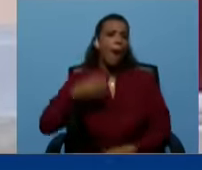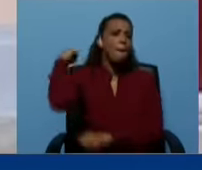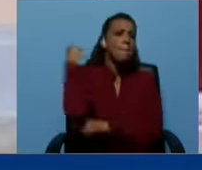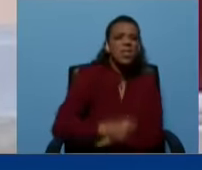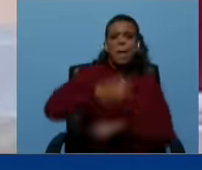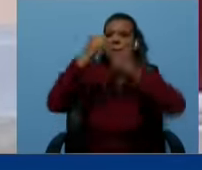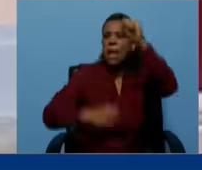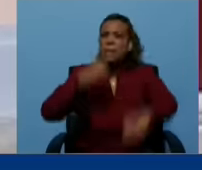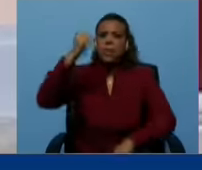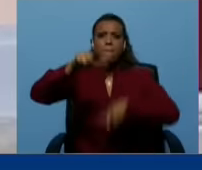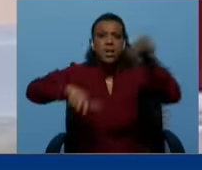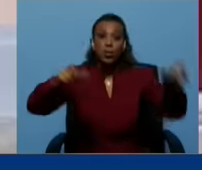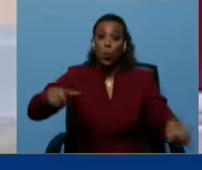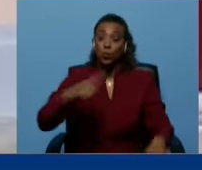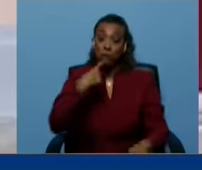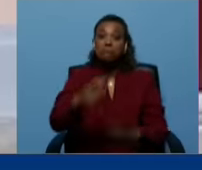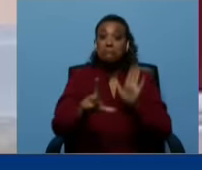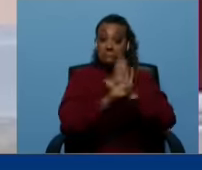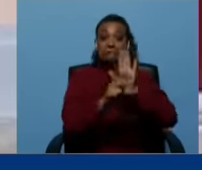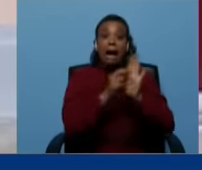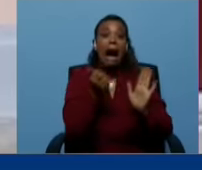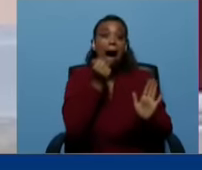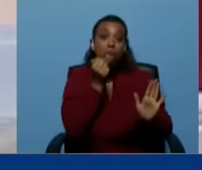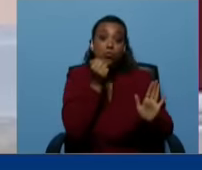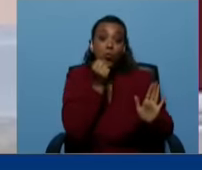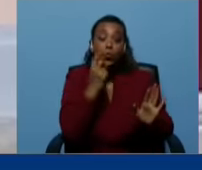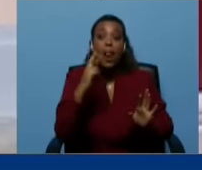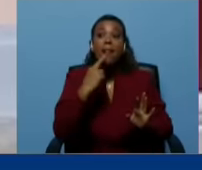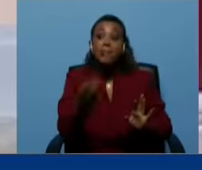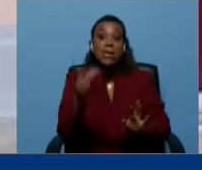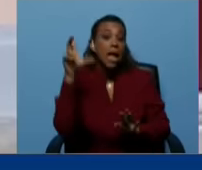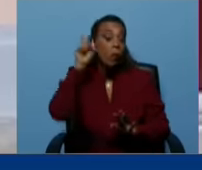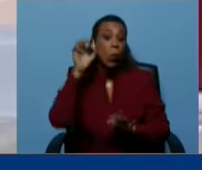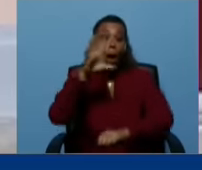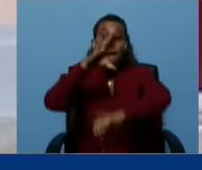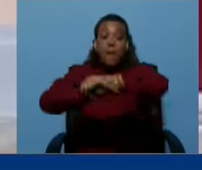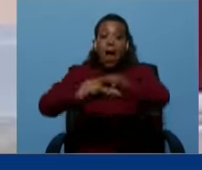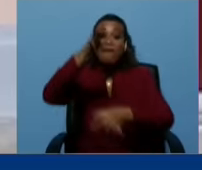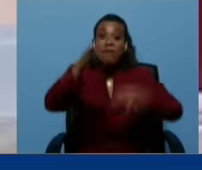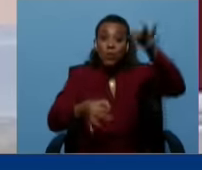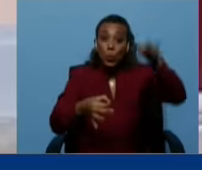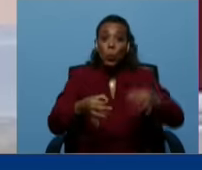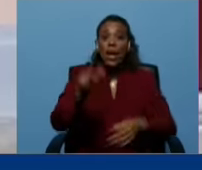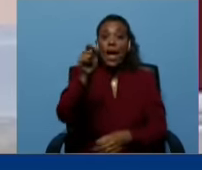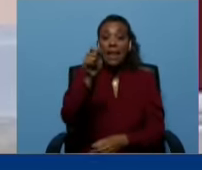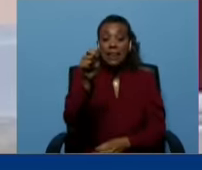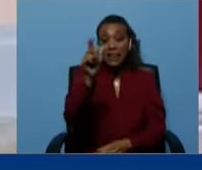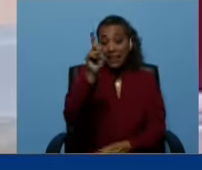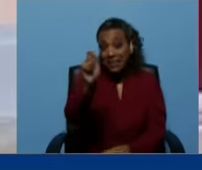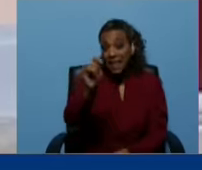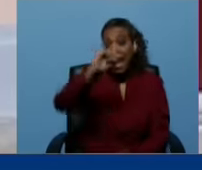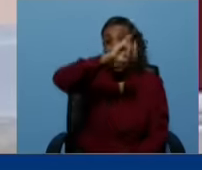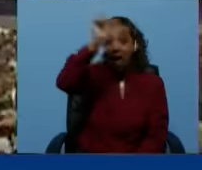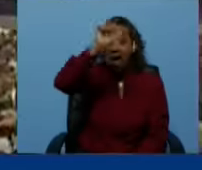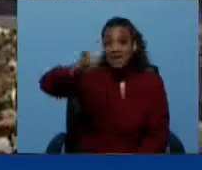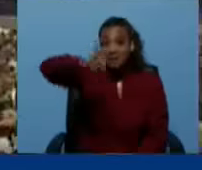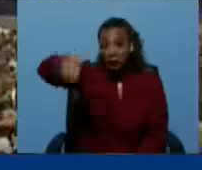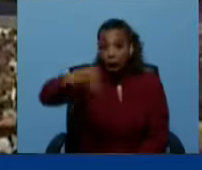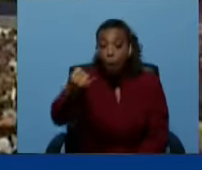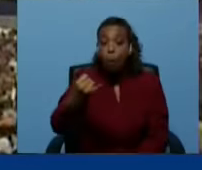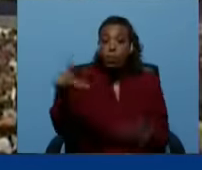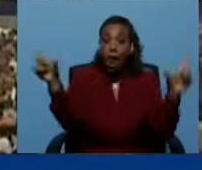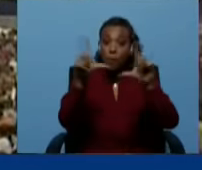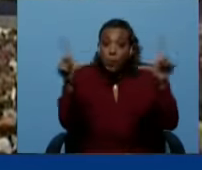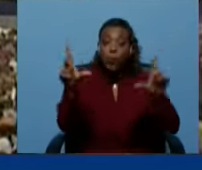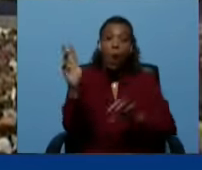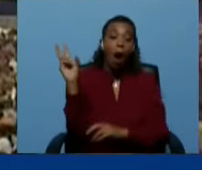tal persona. Eso es un delito. Quien haga eso en la radio, al otro día está en fiscalía y procesado. Quien lo haga en la televisión o